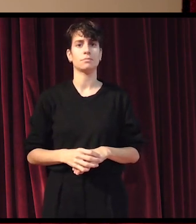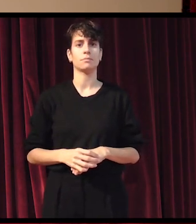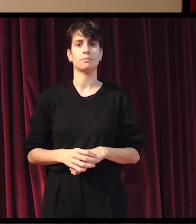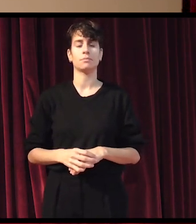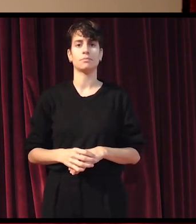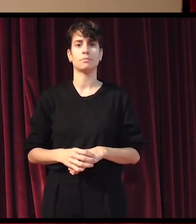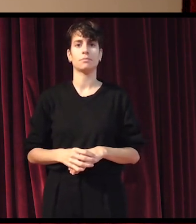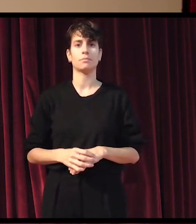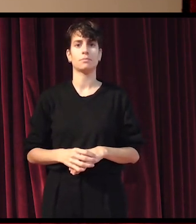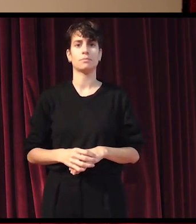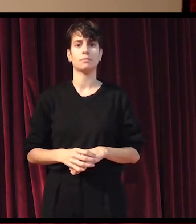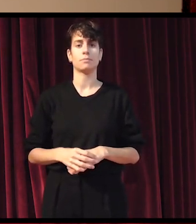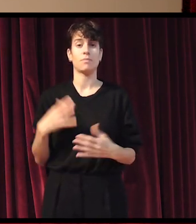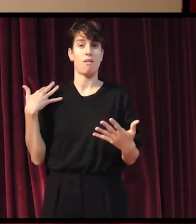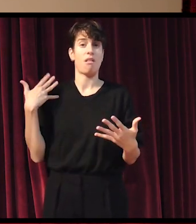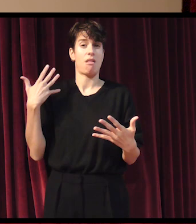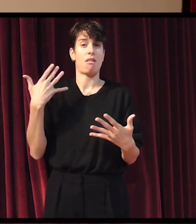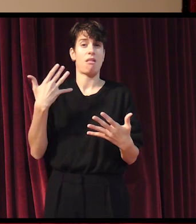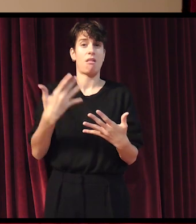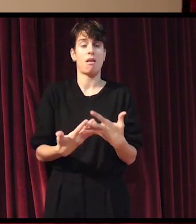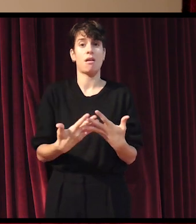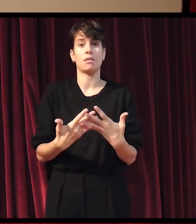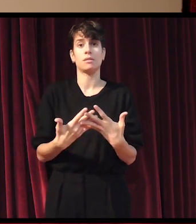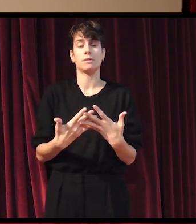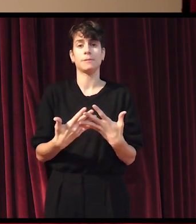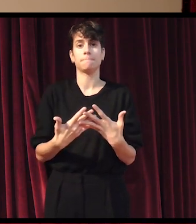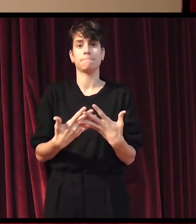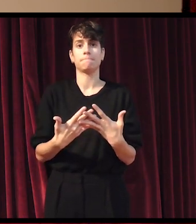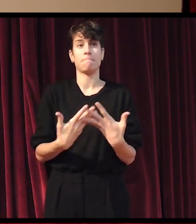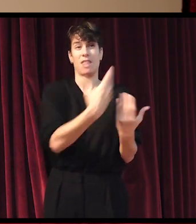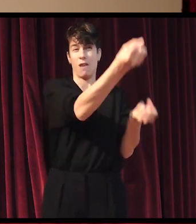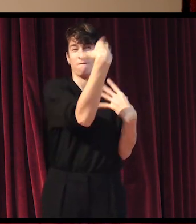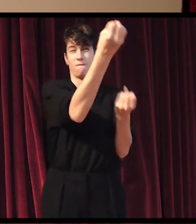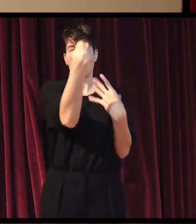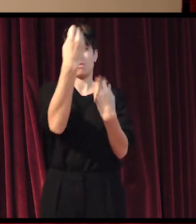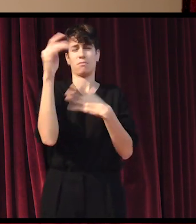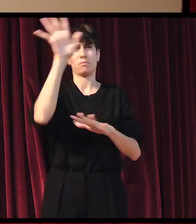Durante todo este tiempo no sabes muy bien, estás un poco a ciegas porque te mandan muchísima información